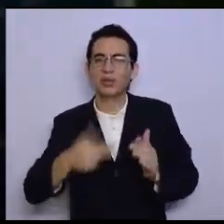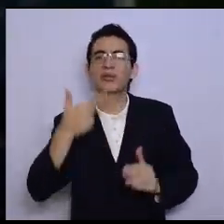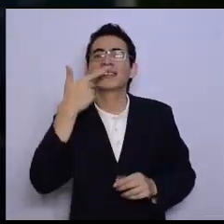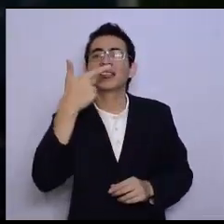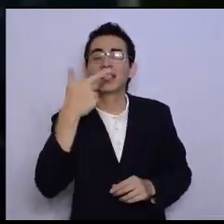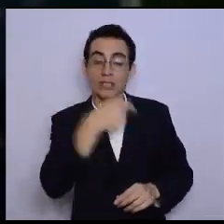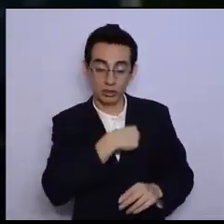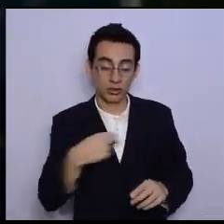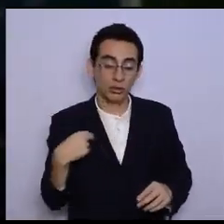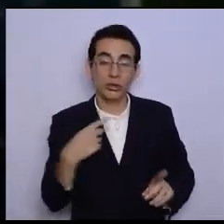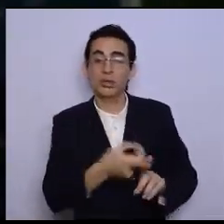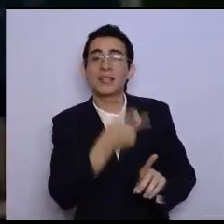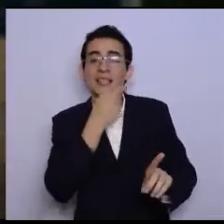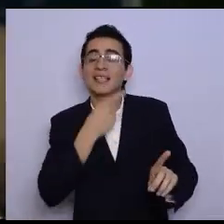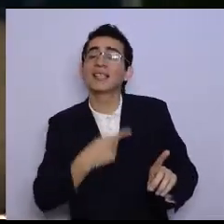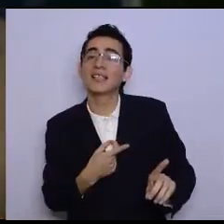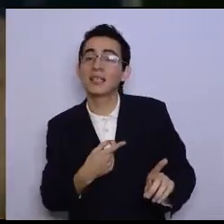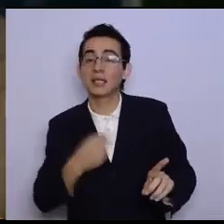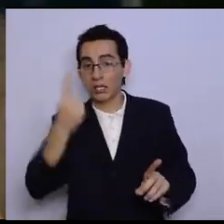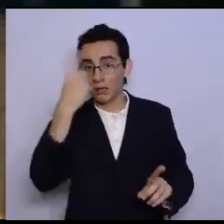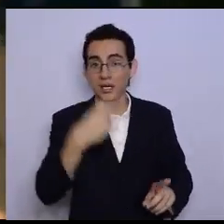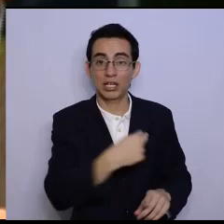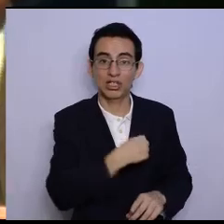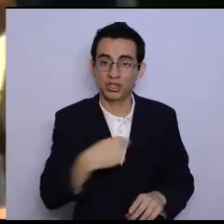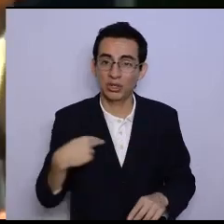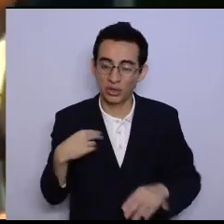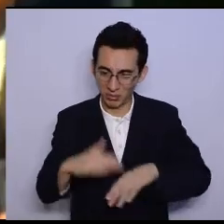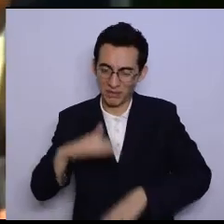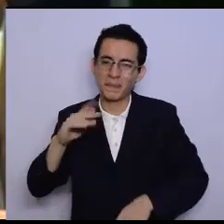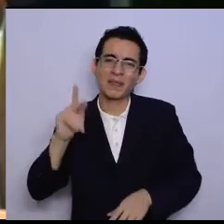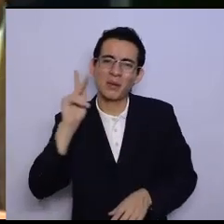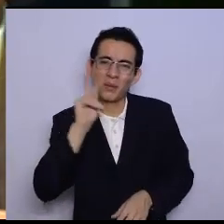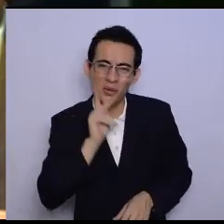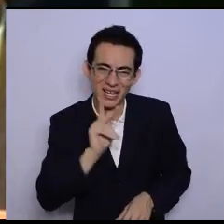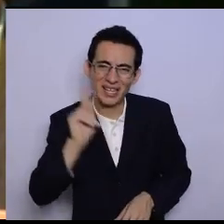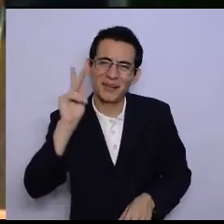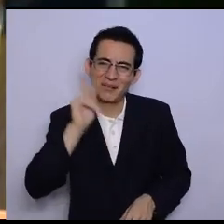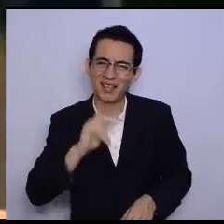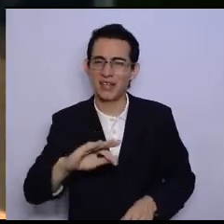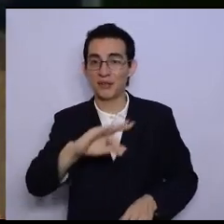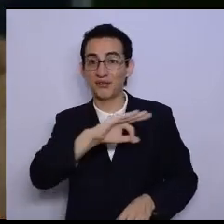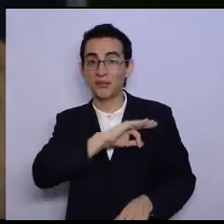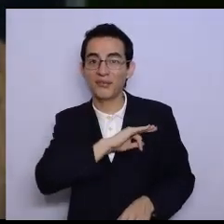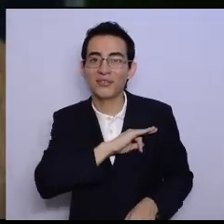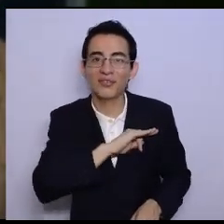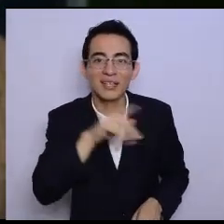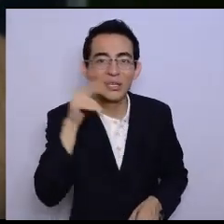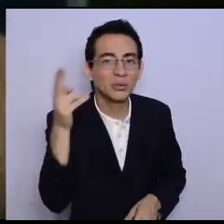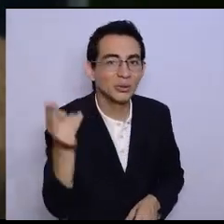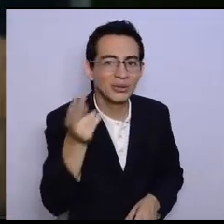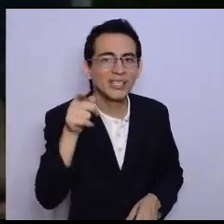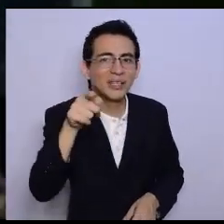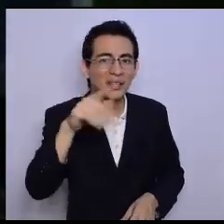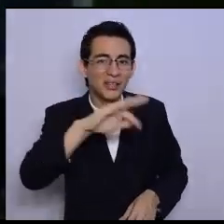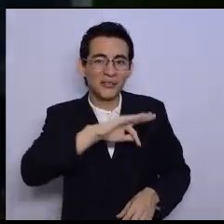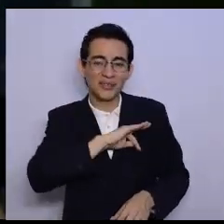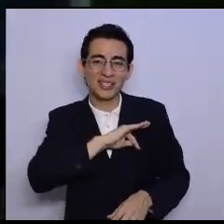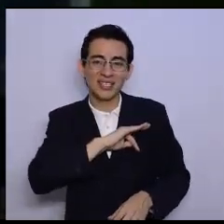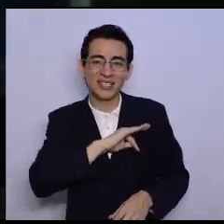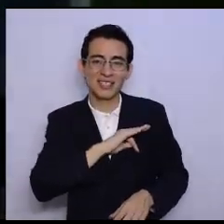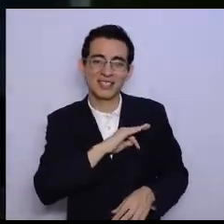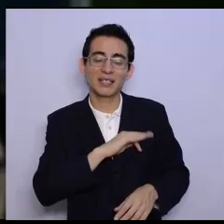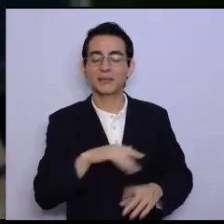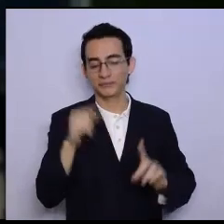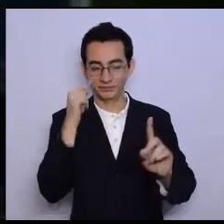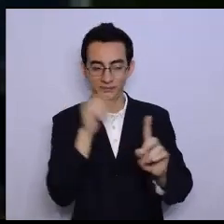aclara. Para que sometida a prueba vuestra fe, ahí está. Ahora aquí